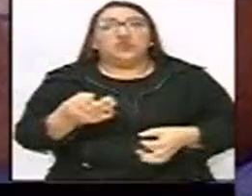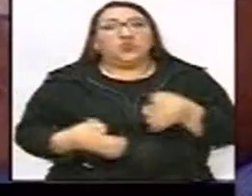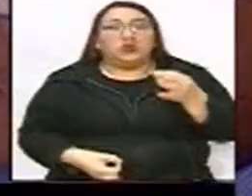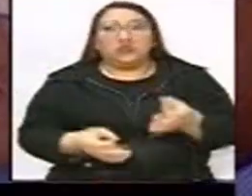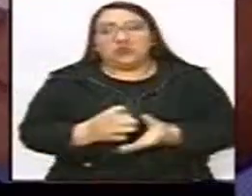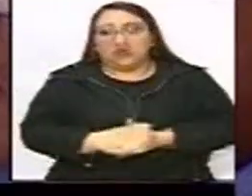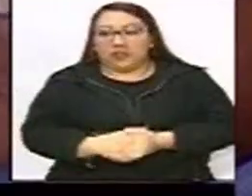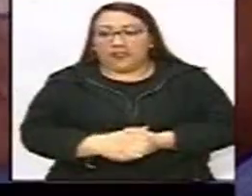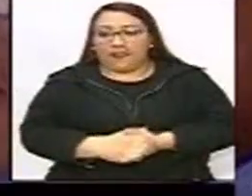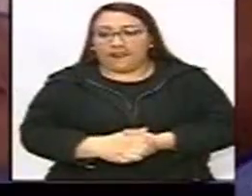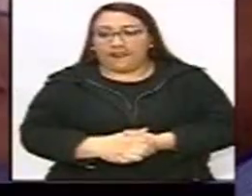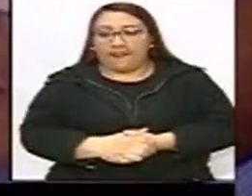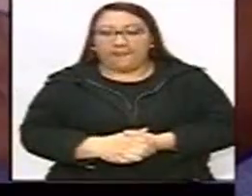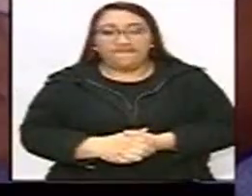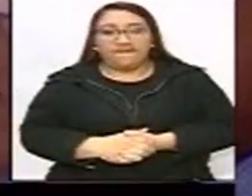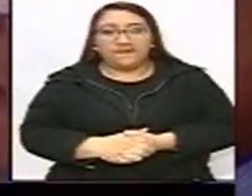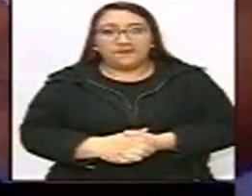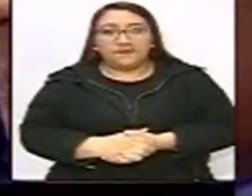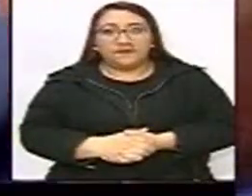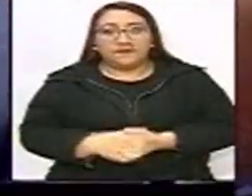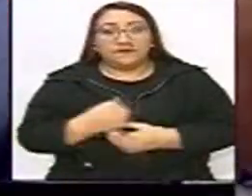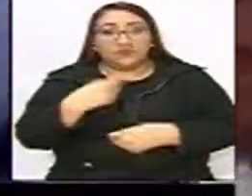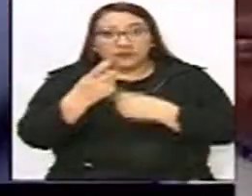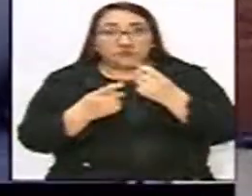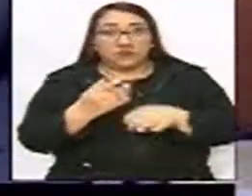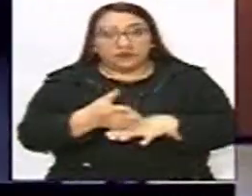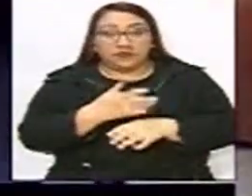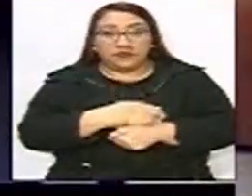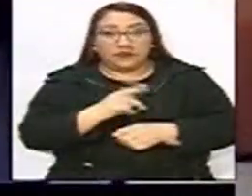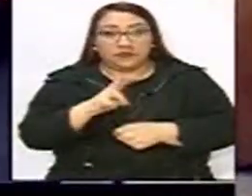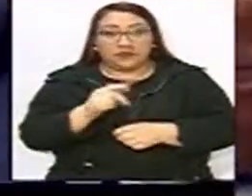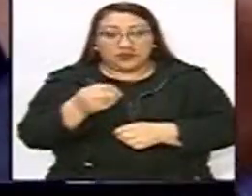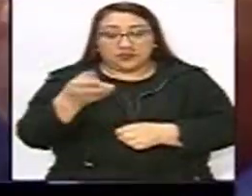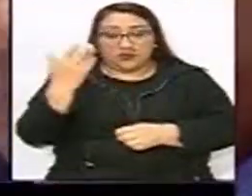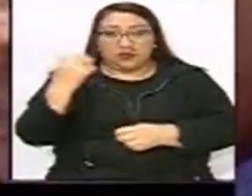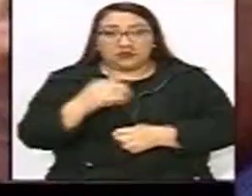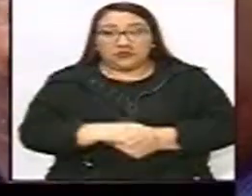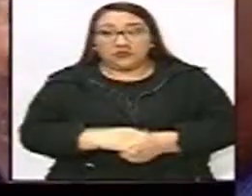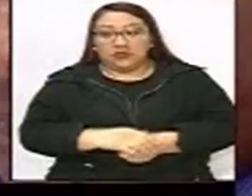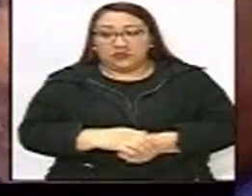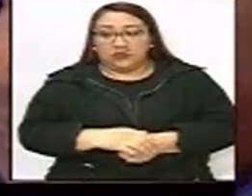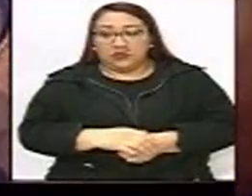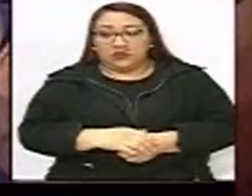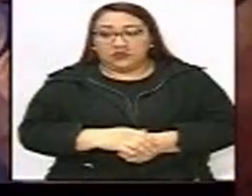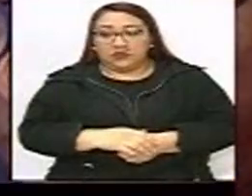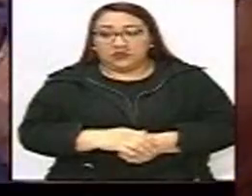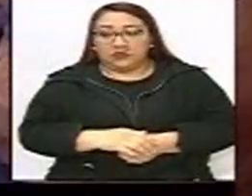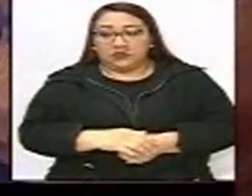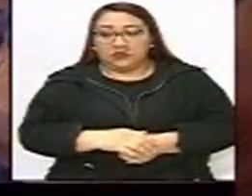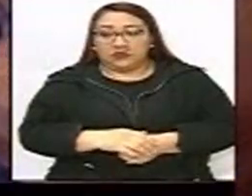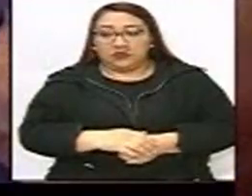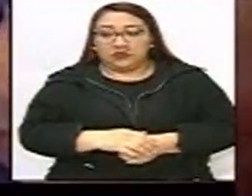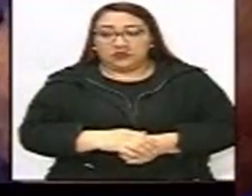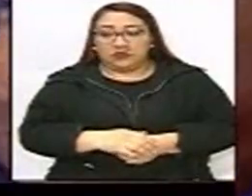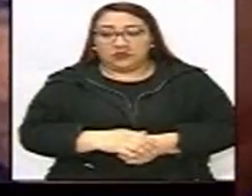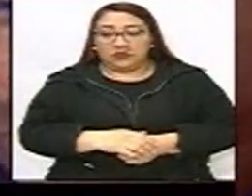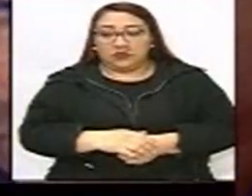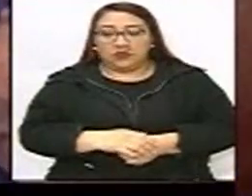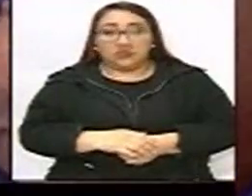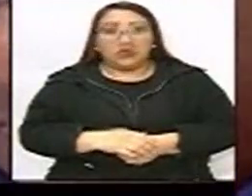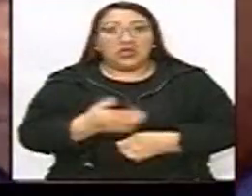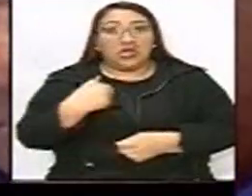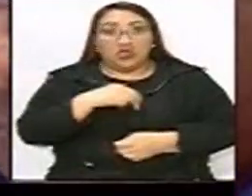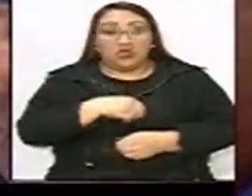proceso arbitral y por eso que nosotros en las declaraciones que hemos dado en los días anteriores al incremento del peaje hemos señalado que de manera